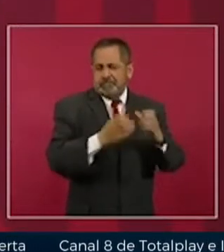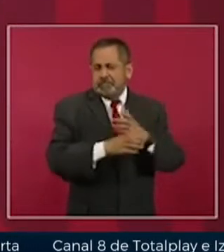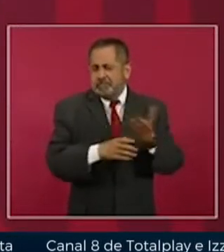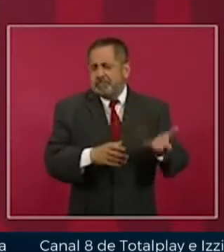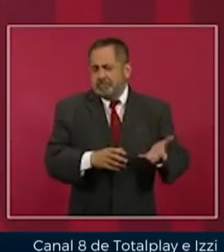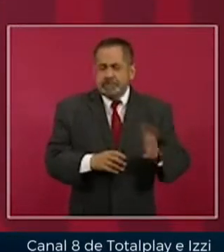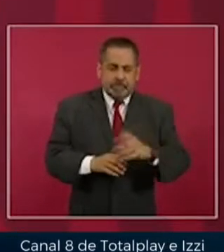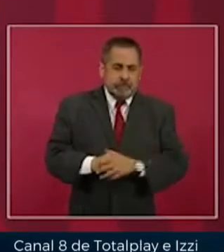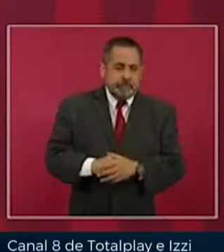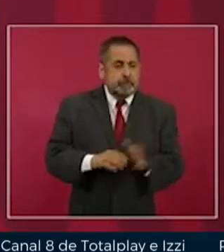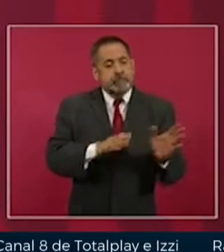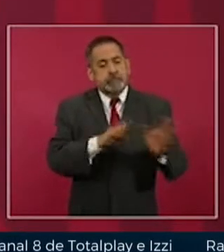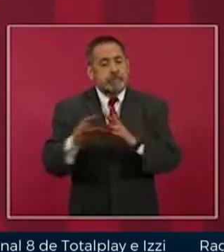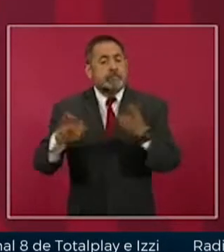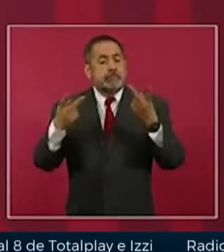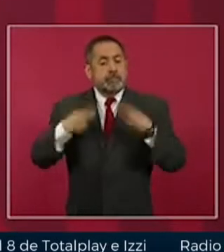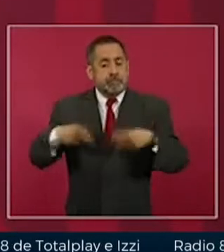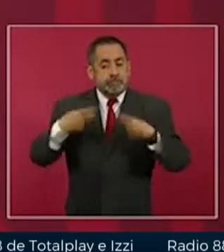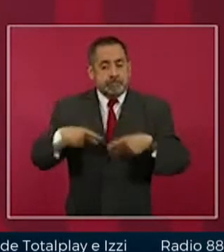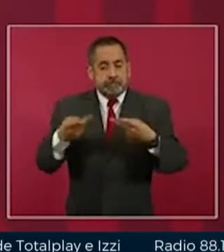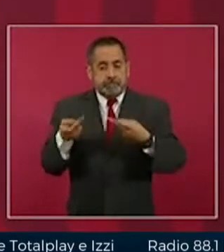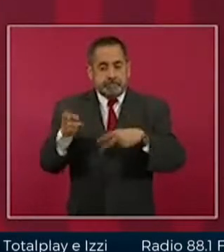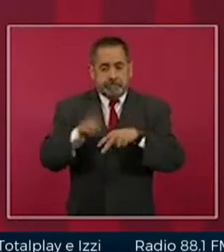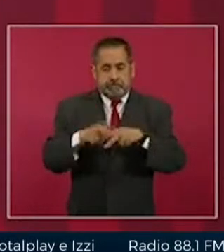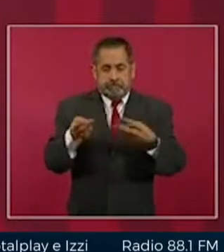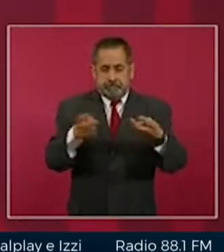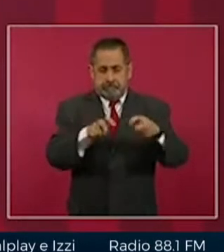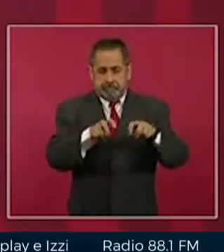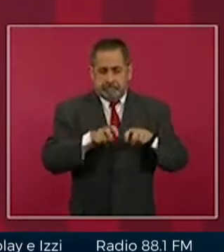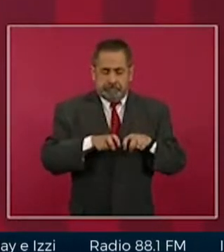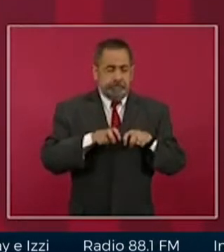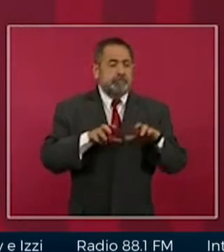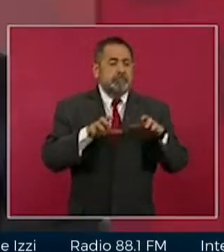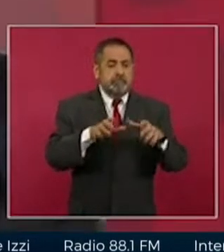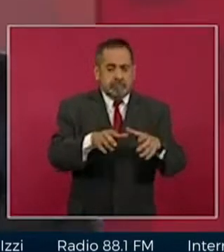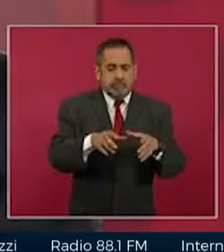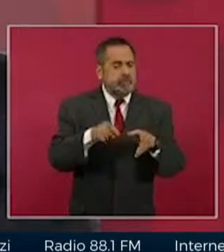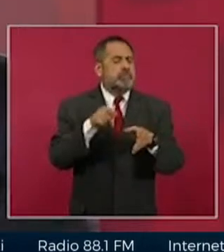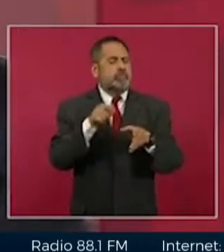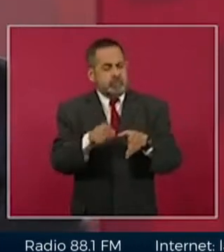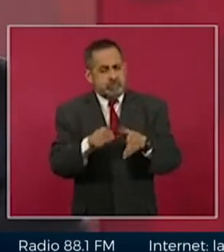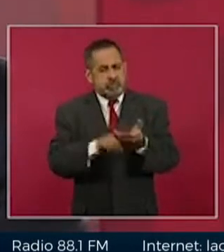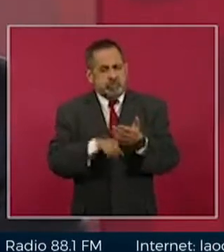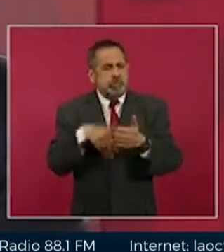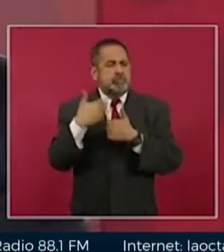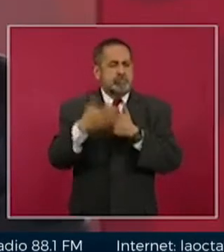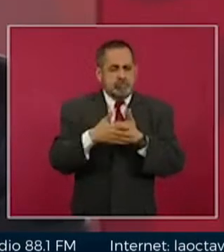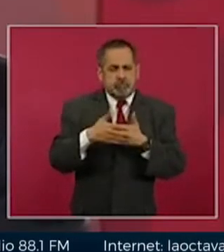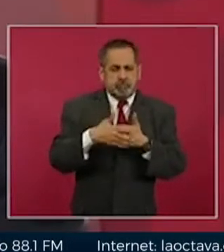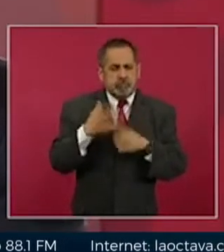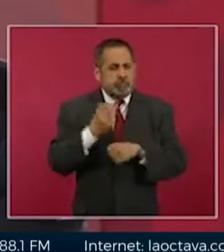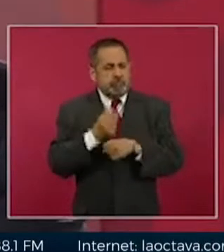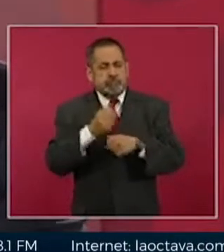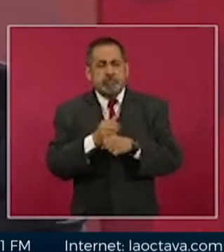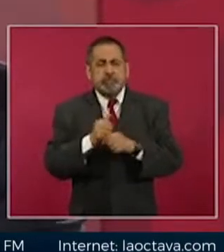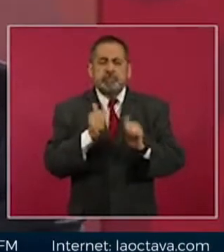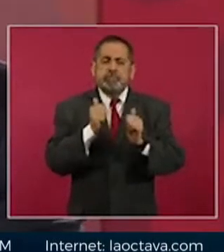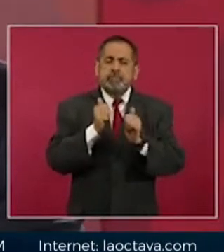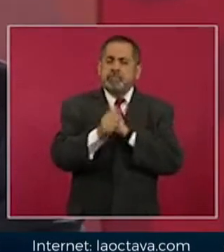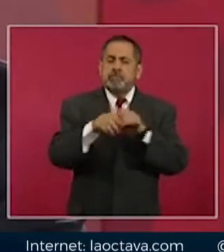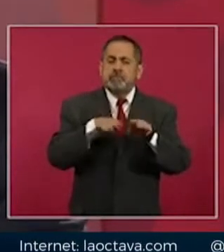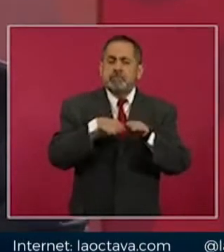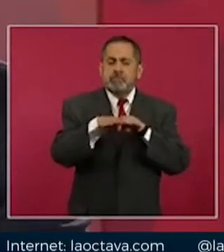Y para el pasaje, pues, ya hay vialidades y van a mejorarse las vialidades.